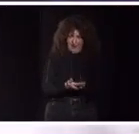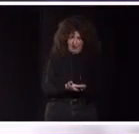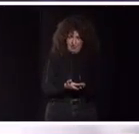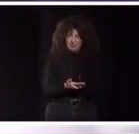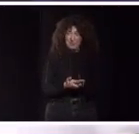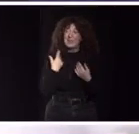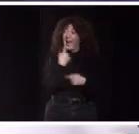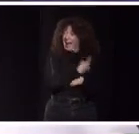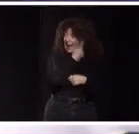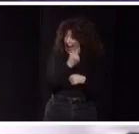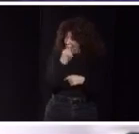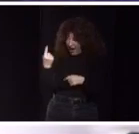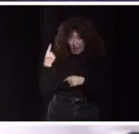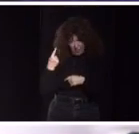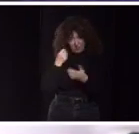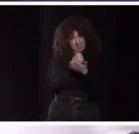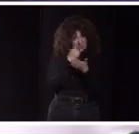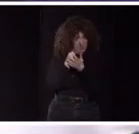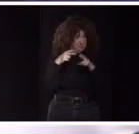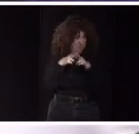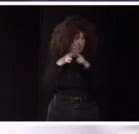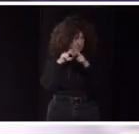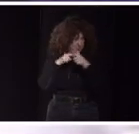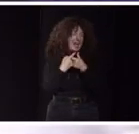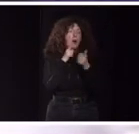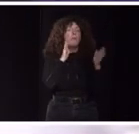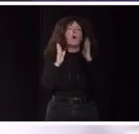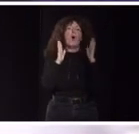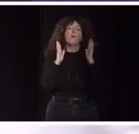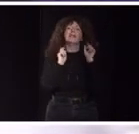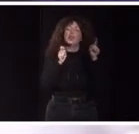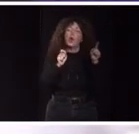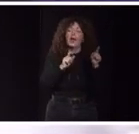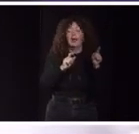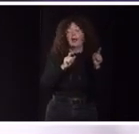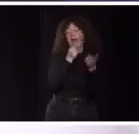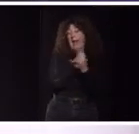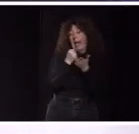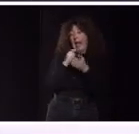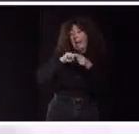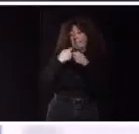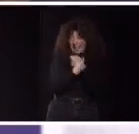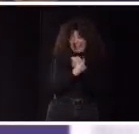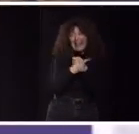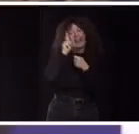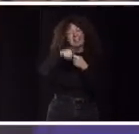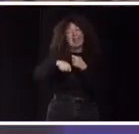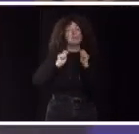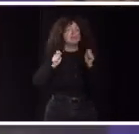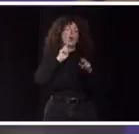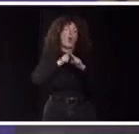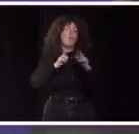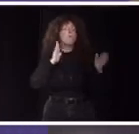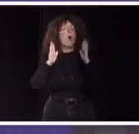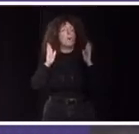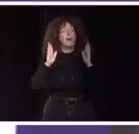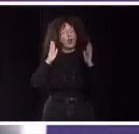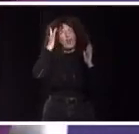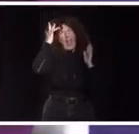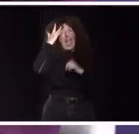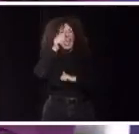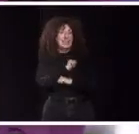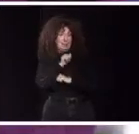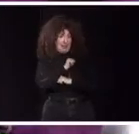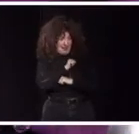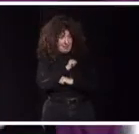que cada militante tenga una tarea, es el momento de la militancia, es también el momento de la esperanza. Es el momento de volver